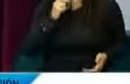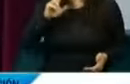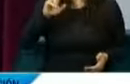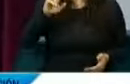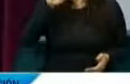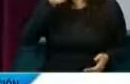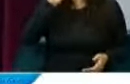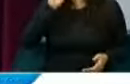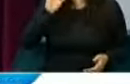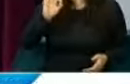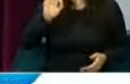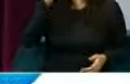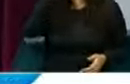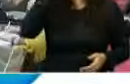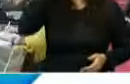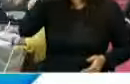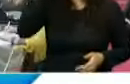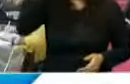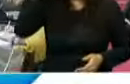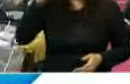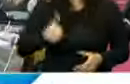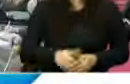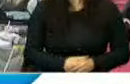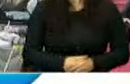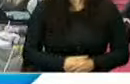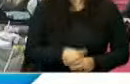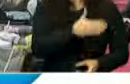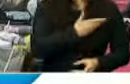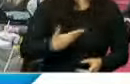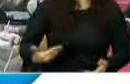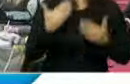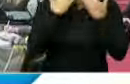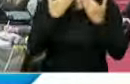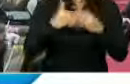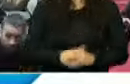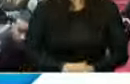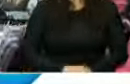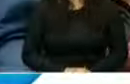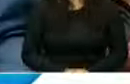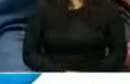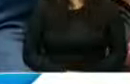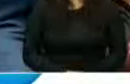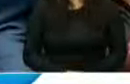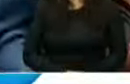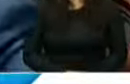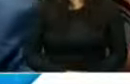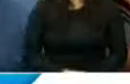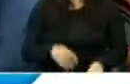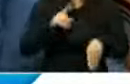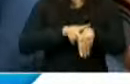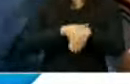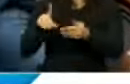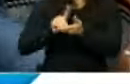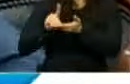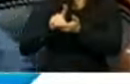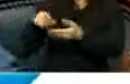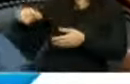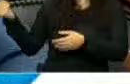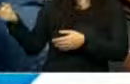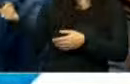puedan estar adquiriendo los conocimientos que necesitamos para formar ciudadanos realmente críticos, ciudadanos democráticos? ¿Sí?